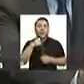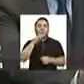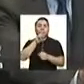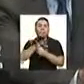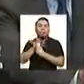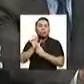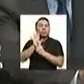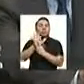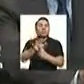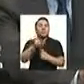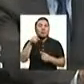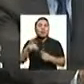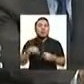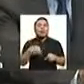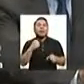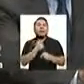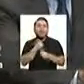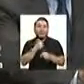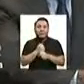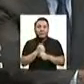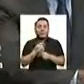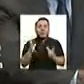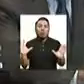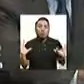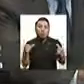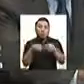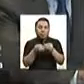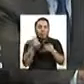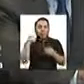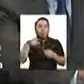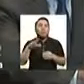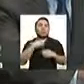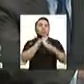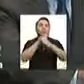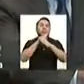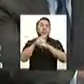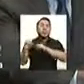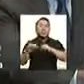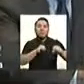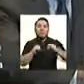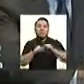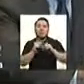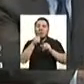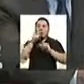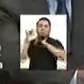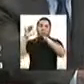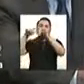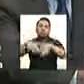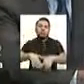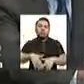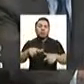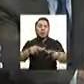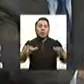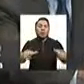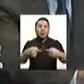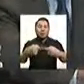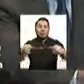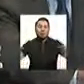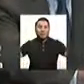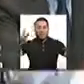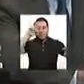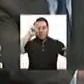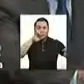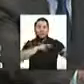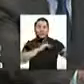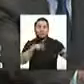de reactivar los ejercicios combinados para enfrentar terremotos y tsunamis en la zona de frontera. Esto favorecerá